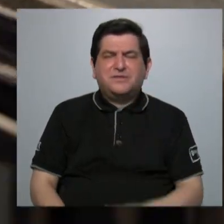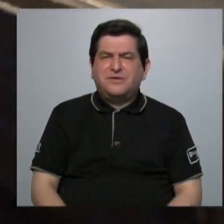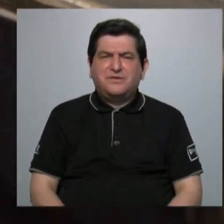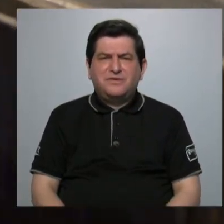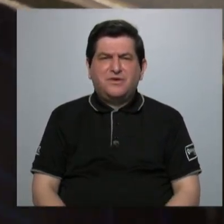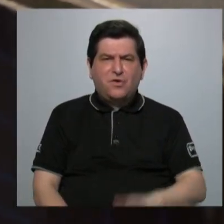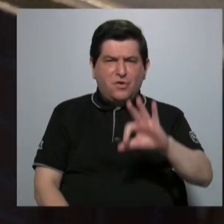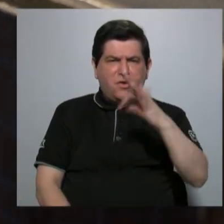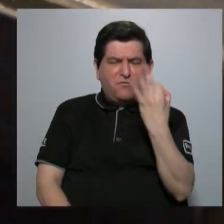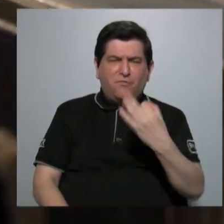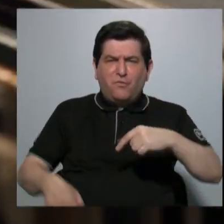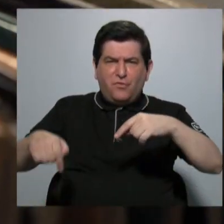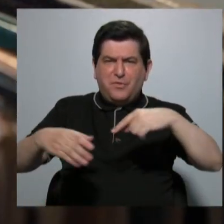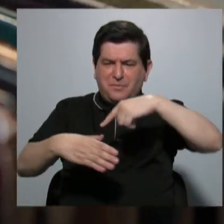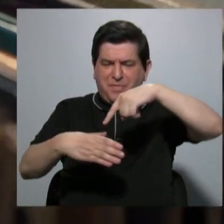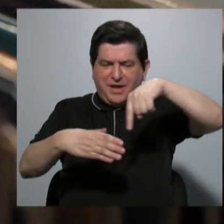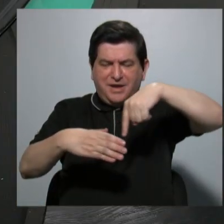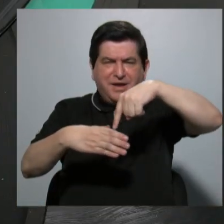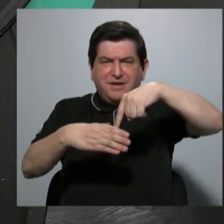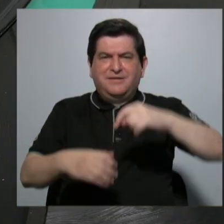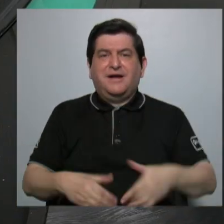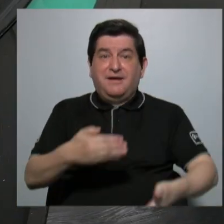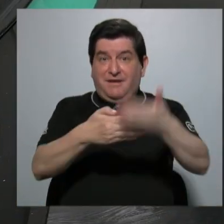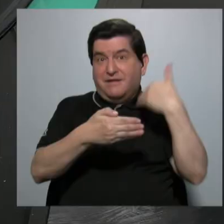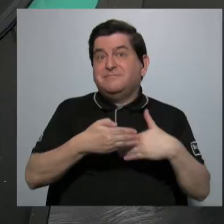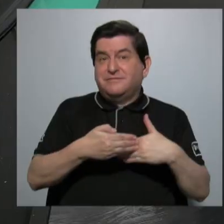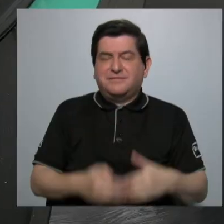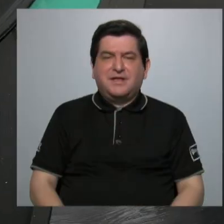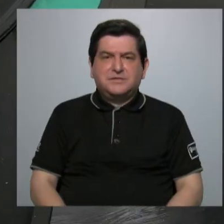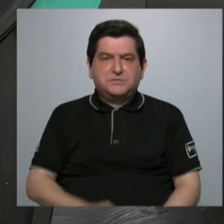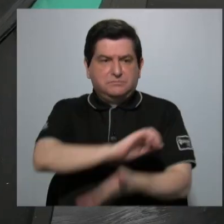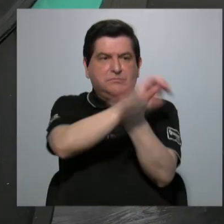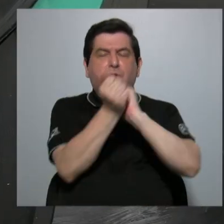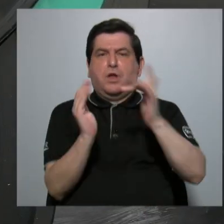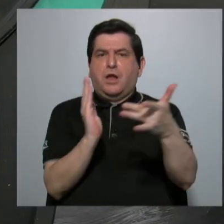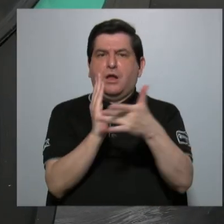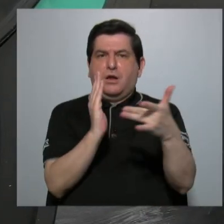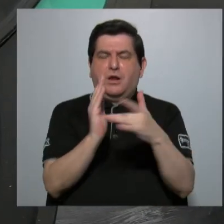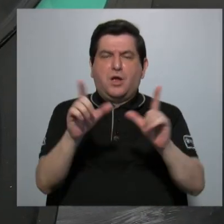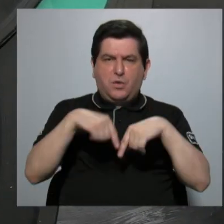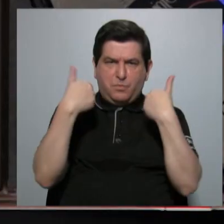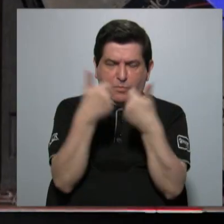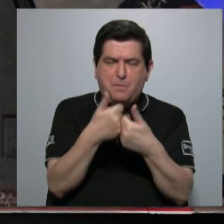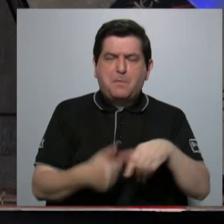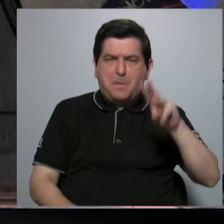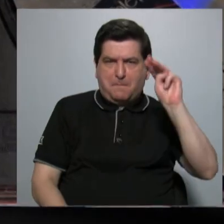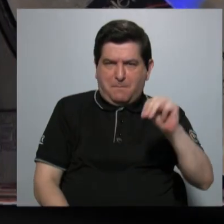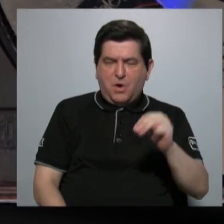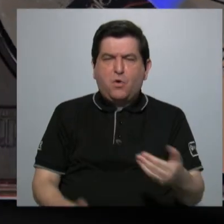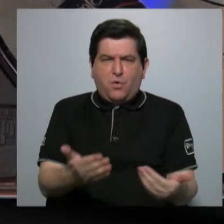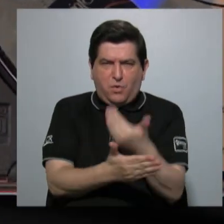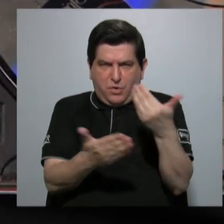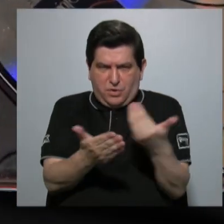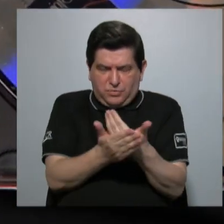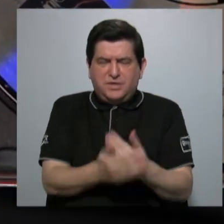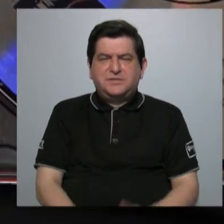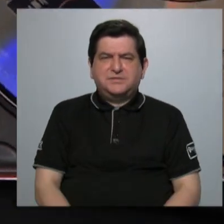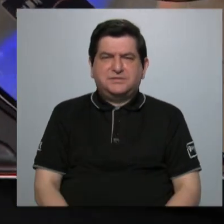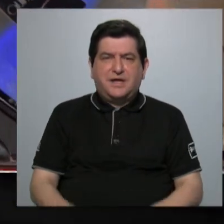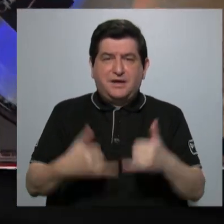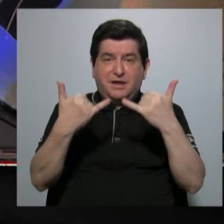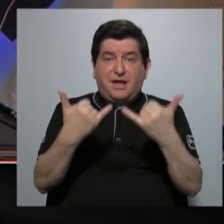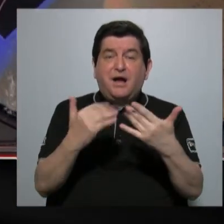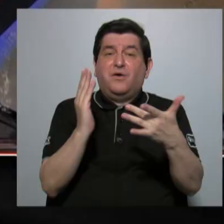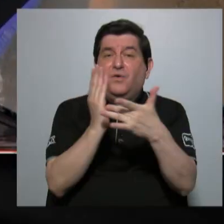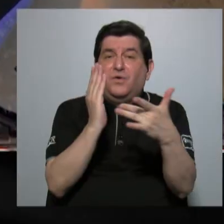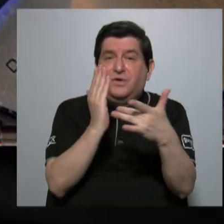del formato en cómo se grababan sus discos y el salto tecnológico que dio el Quinteto Miravalles para actualizarse y estar al corriente con